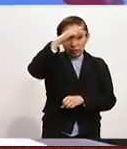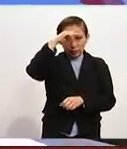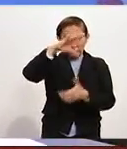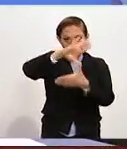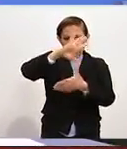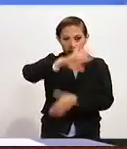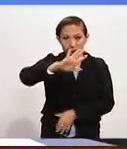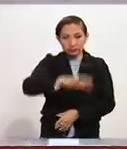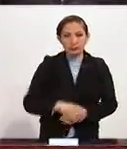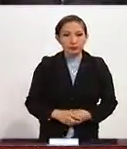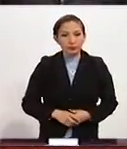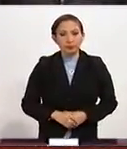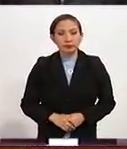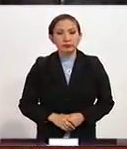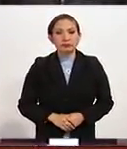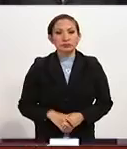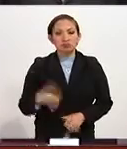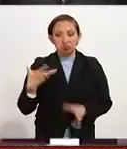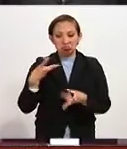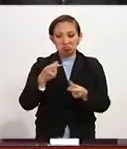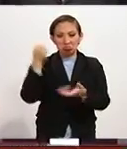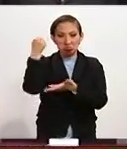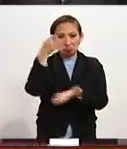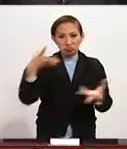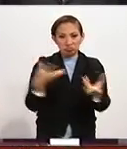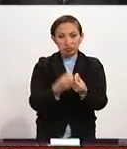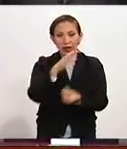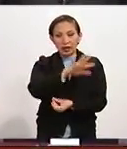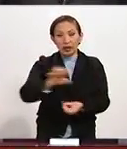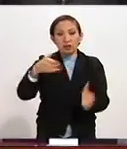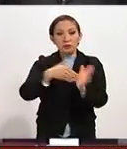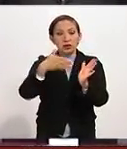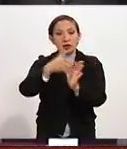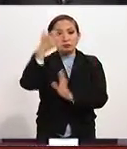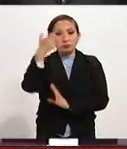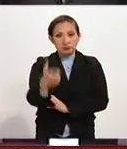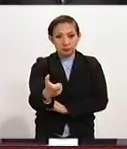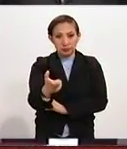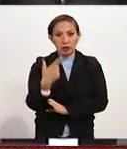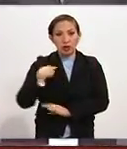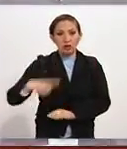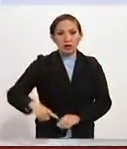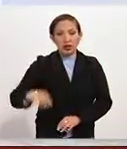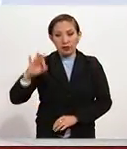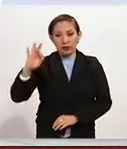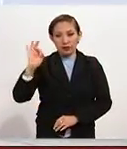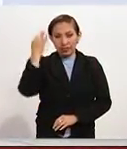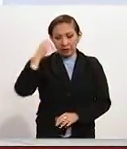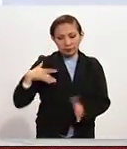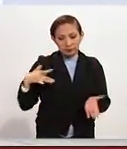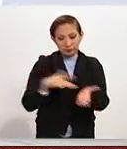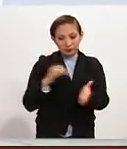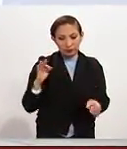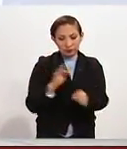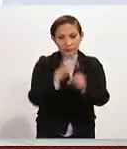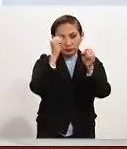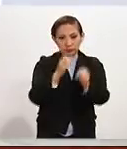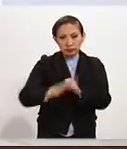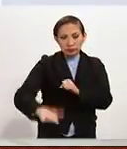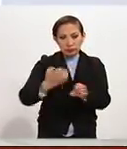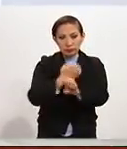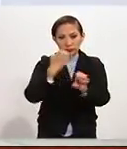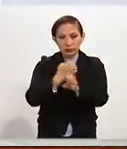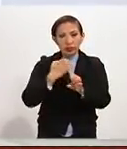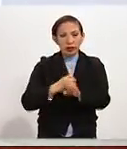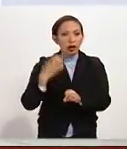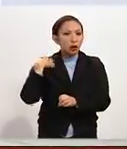país. Con una inversión conjunta de 500 millones de pesos, el gobierno federal fortalecerá la seguridad en los